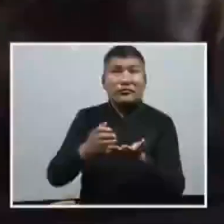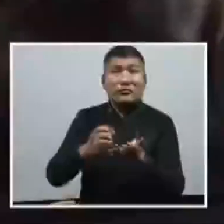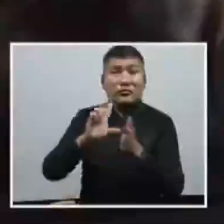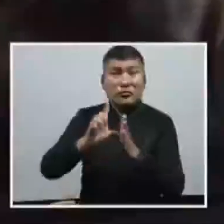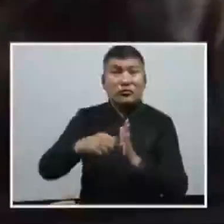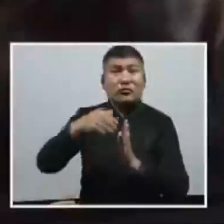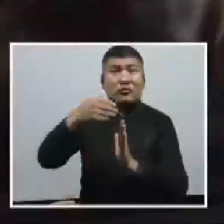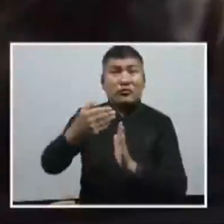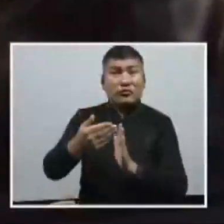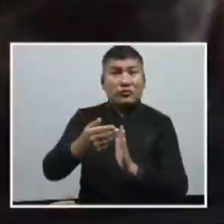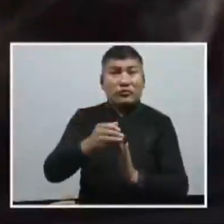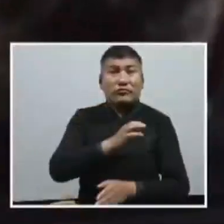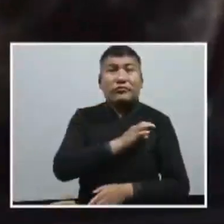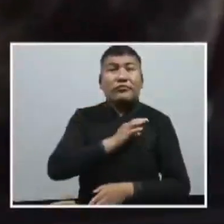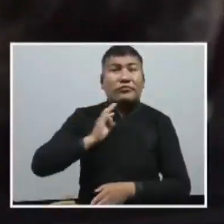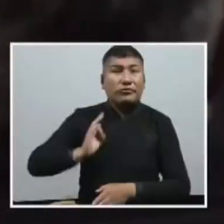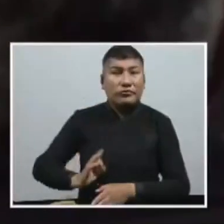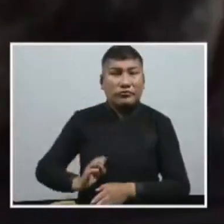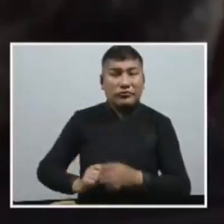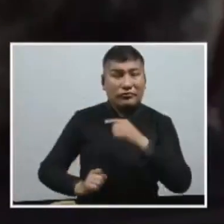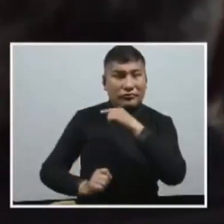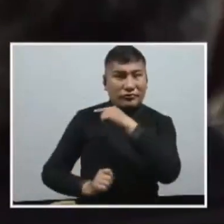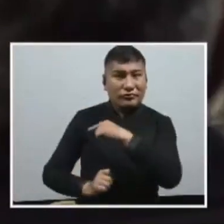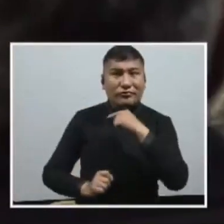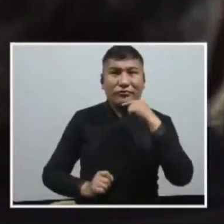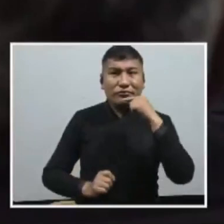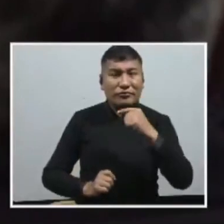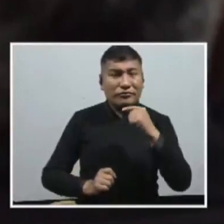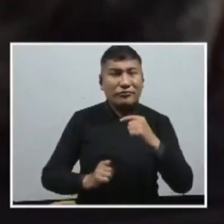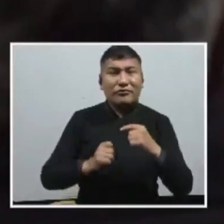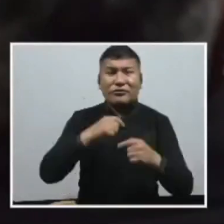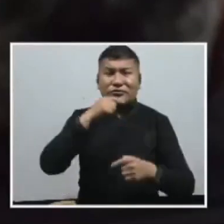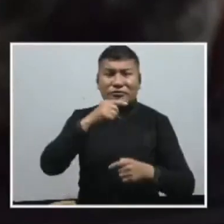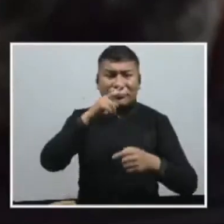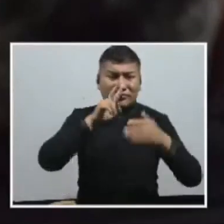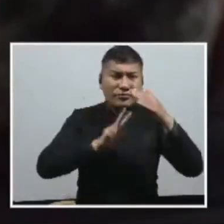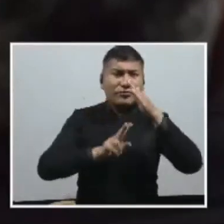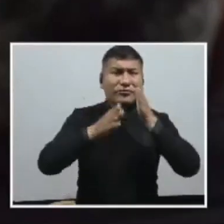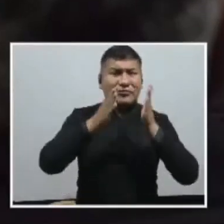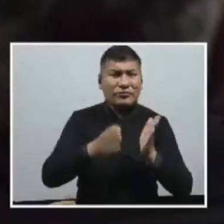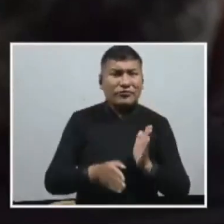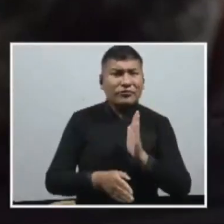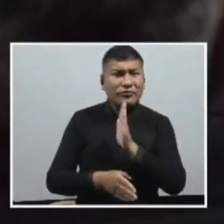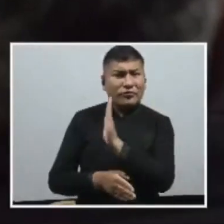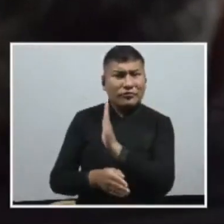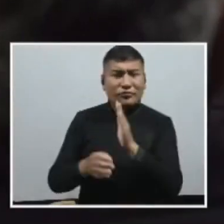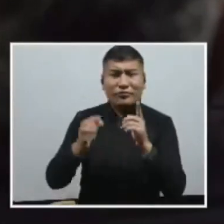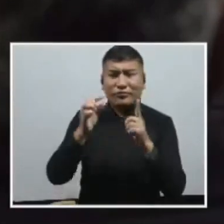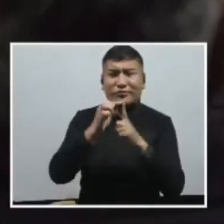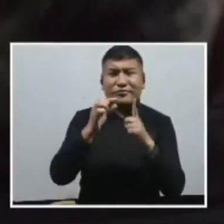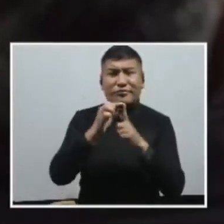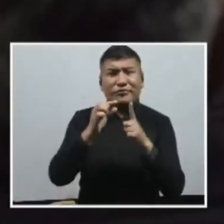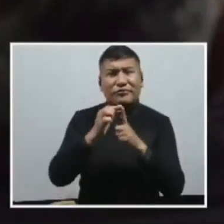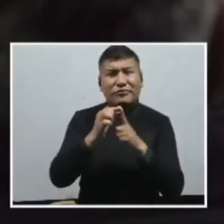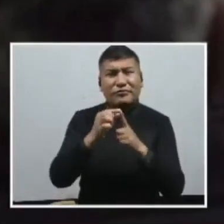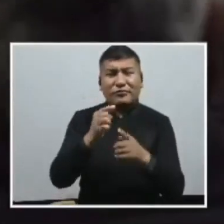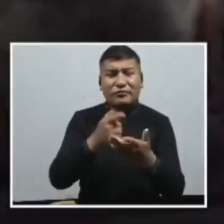Después, delante de los fariseos, les decía, dice que es un profeta, que sus palabras, las palabras